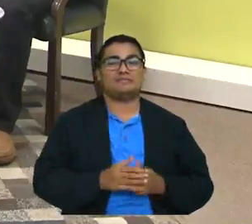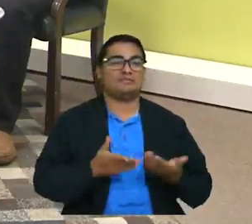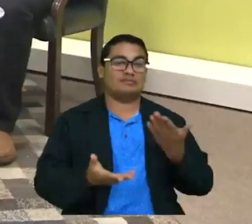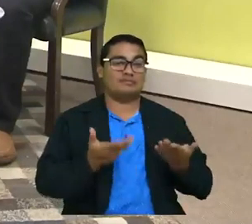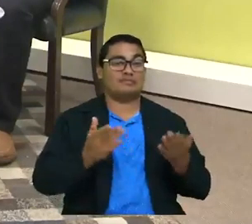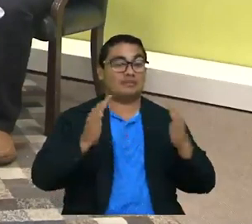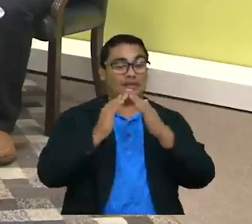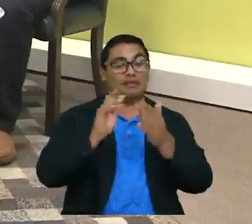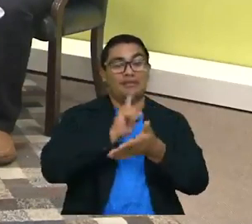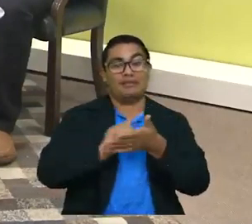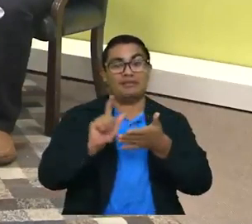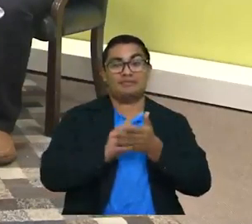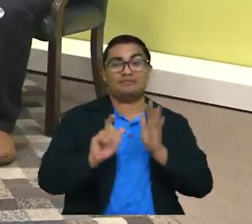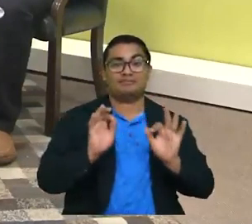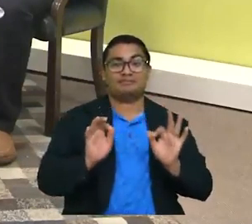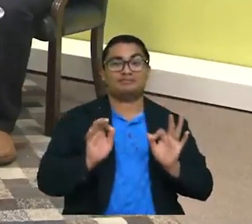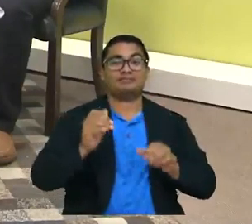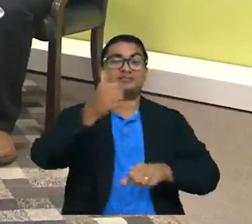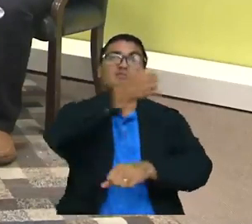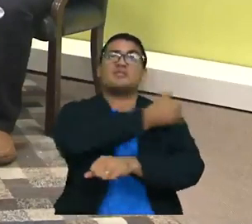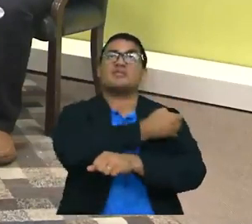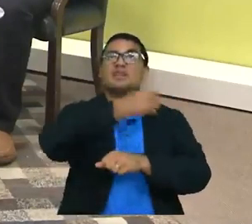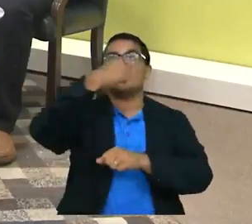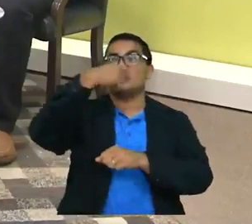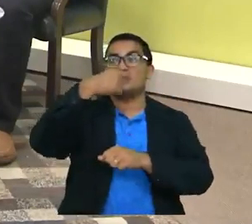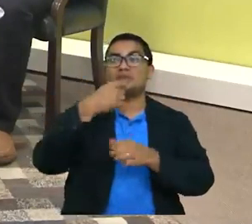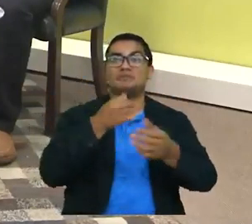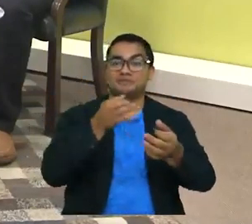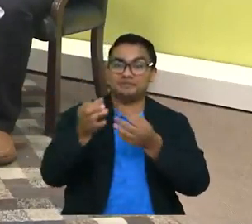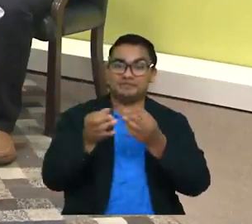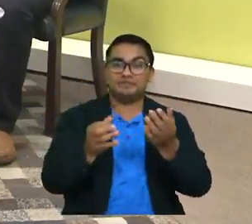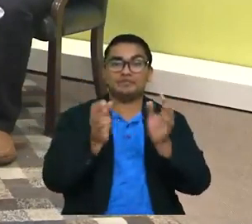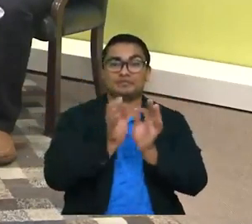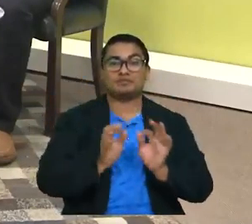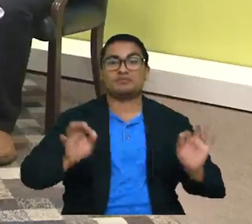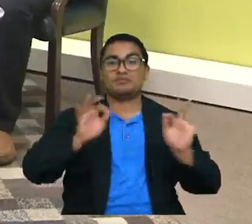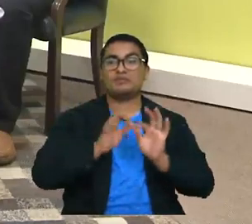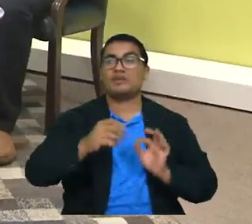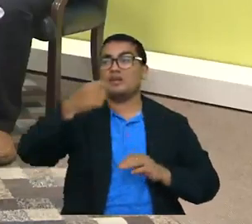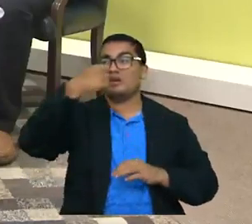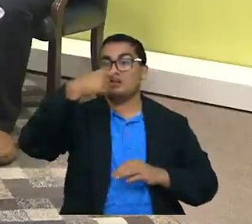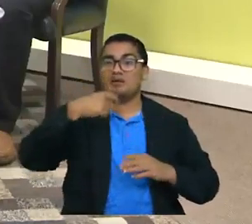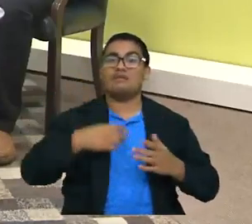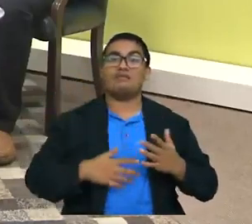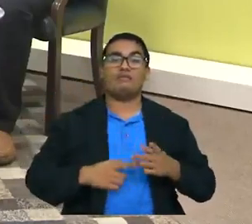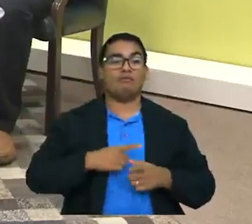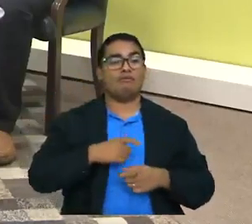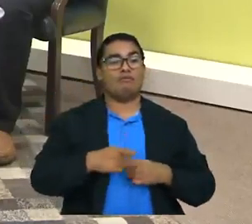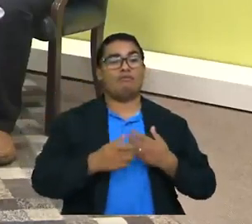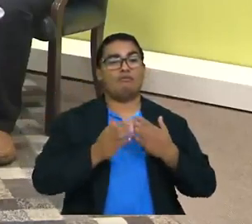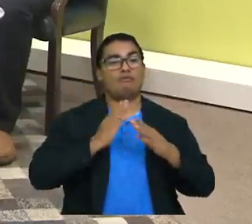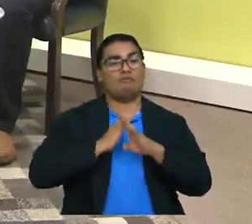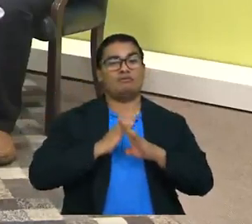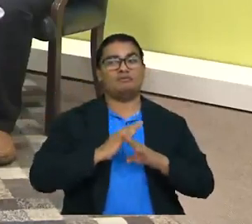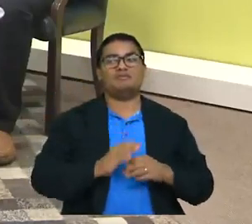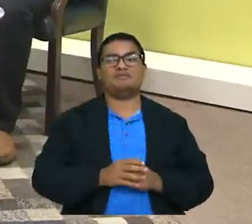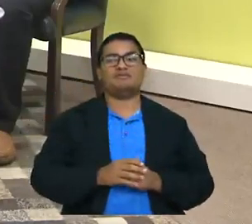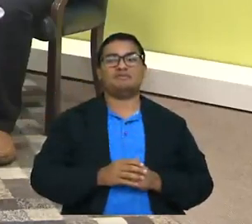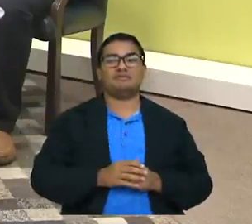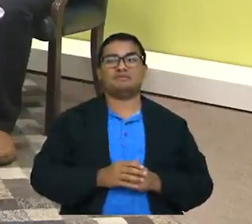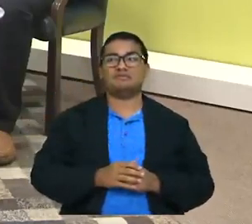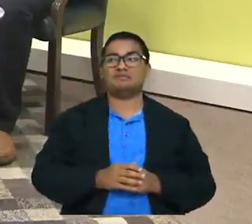aunque esté limpio, por eso en la jornada de vacunación nosotros fomentamos el desparasitante. Porque no es que el niño, digamos, tenga